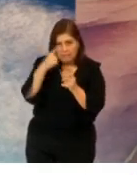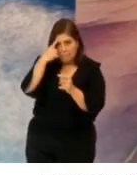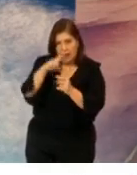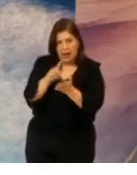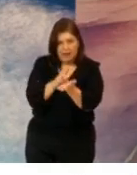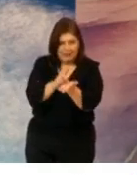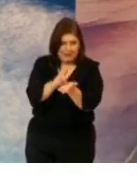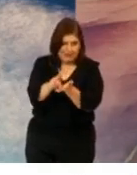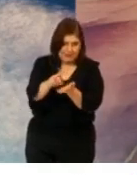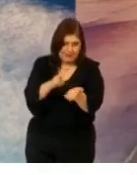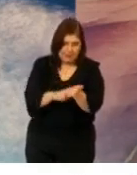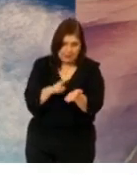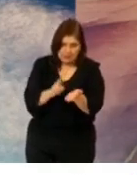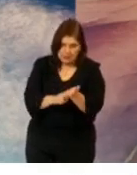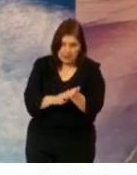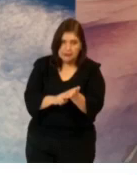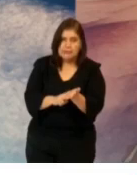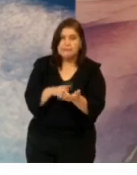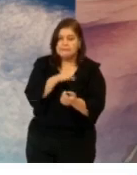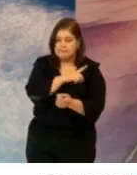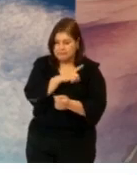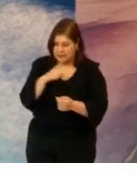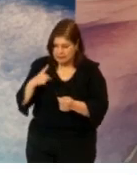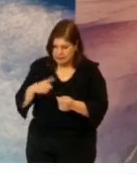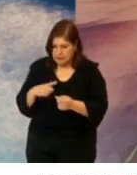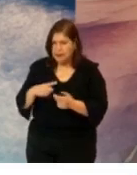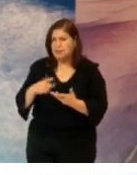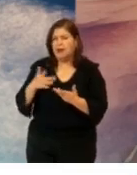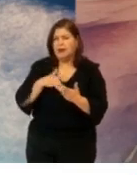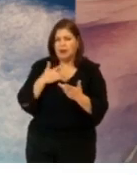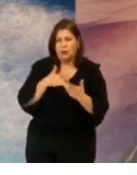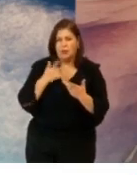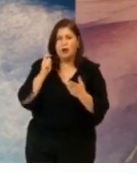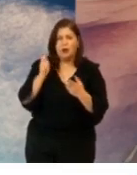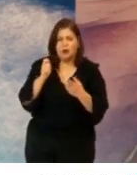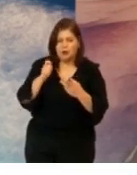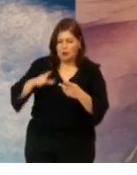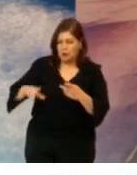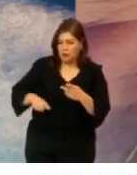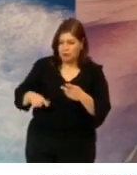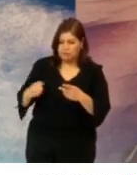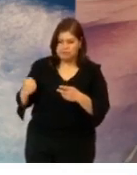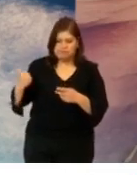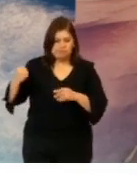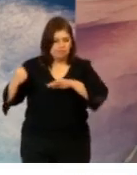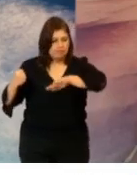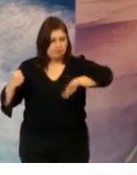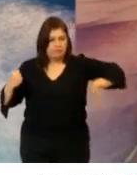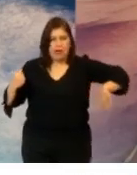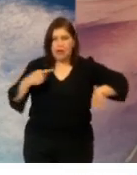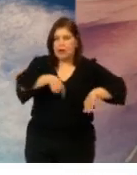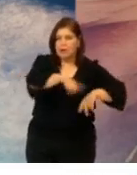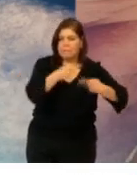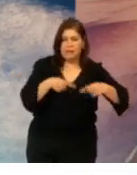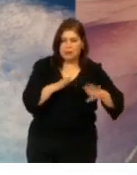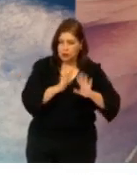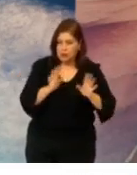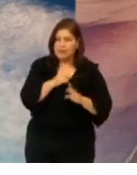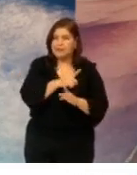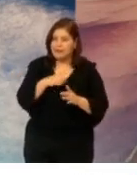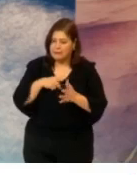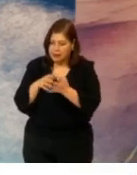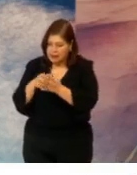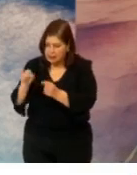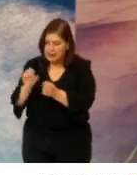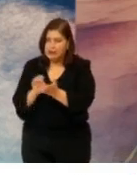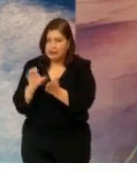derecho. Vamos a renunciar a la constitución napoleónica, donde el Estado tiene más poder que el ciudadano. Vamos a hacer una constitución